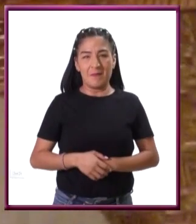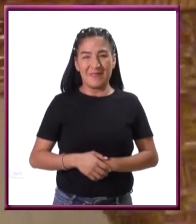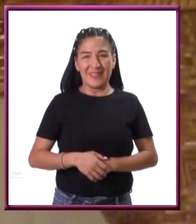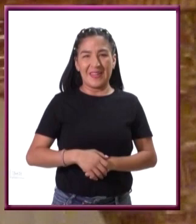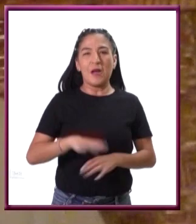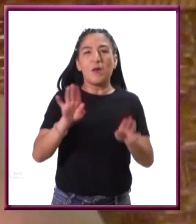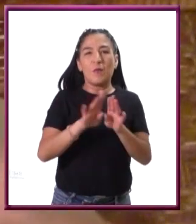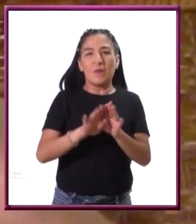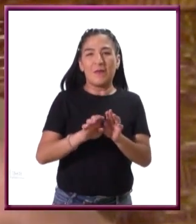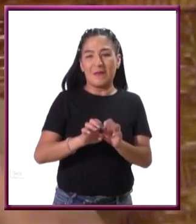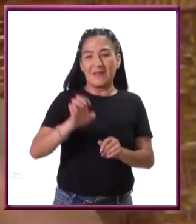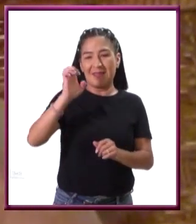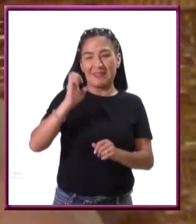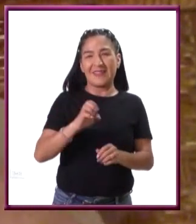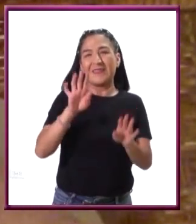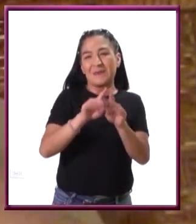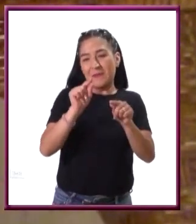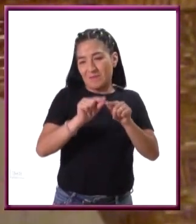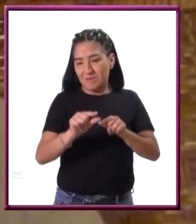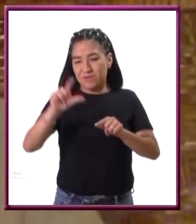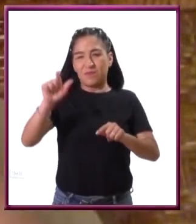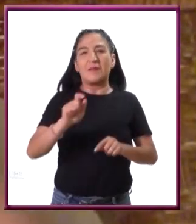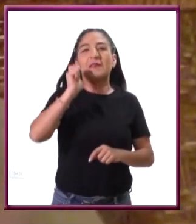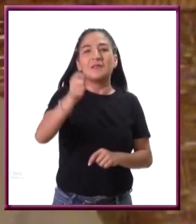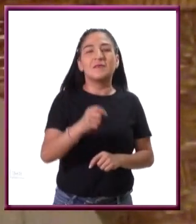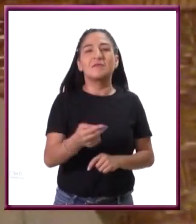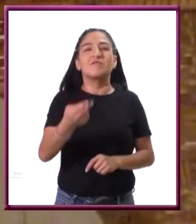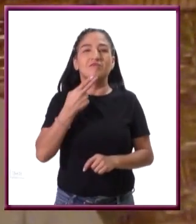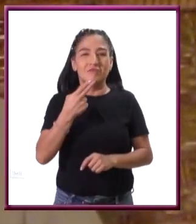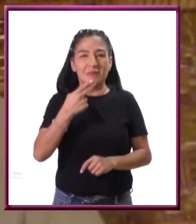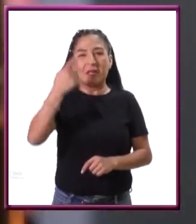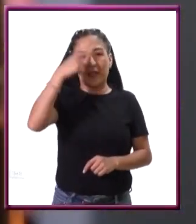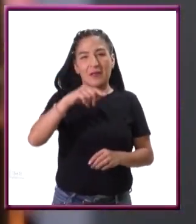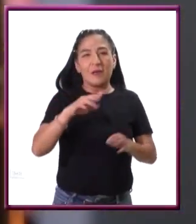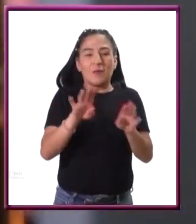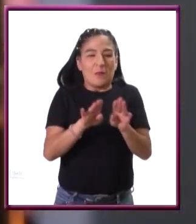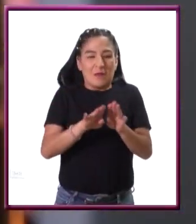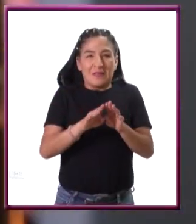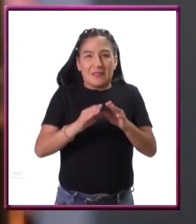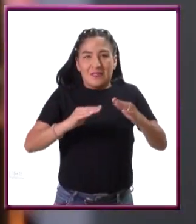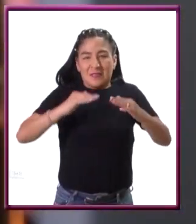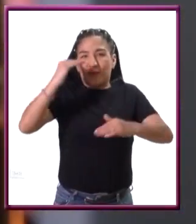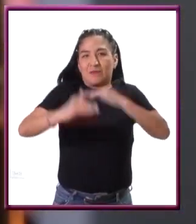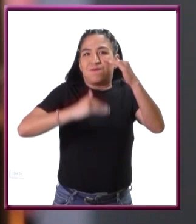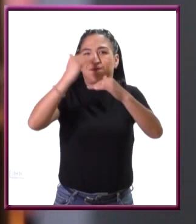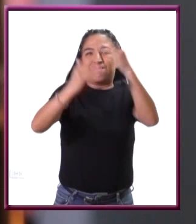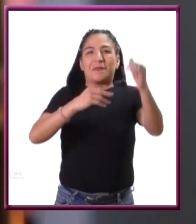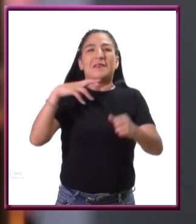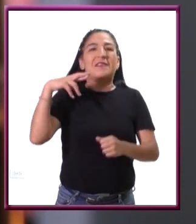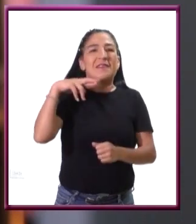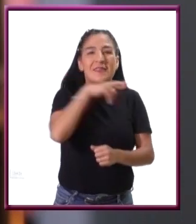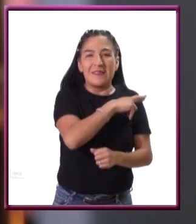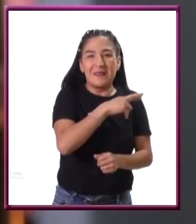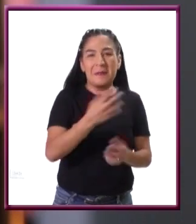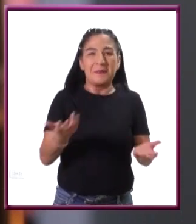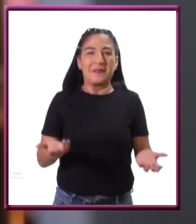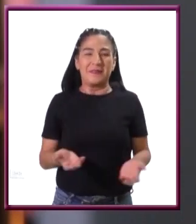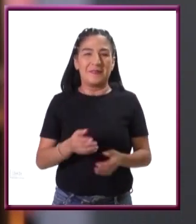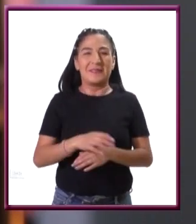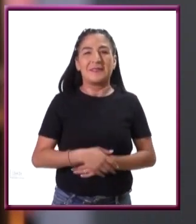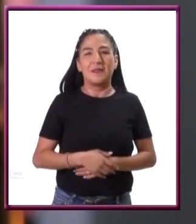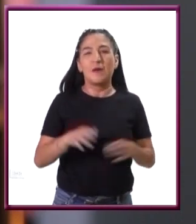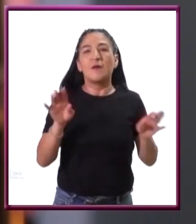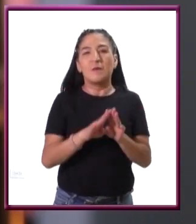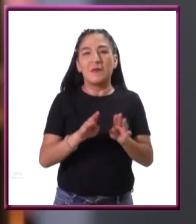en principio, nos sirve para ver cosas que crecen muy rápido. Es un crecimiento desmedido. Justamente es medido